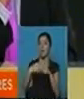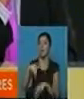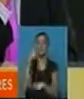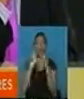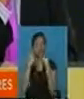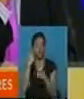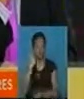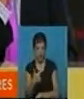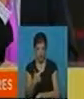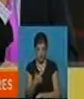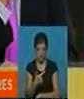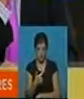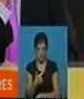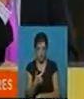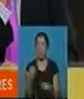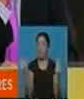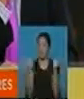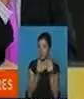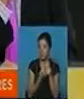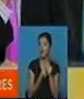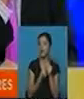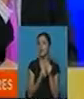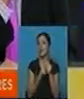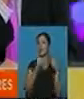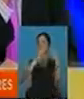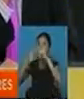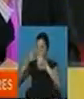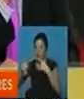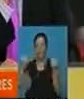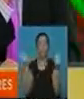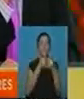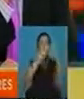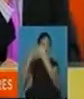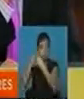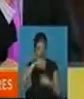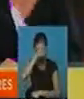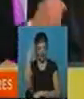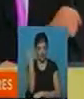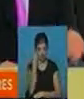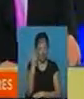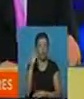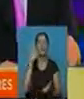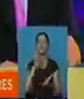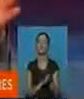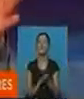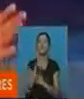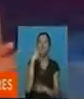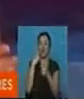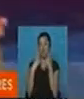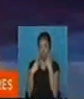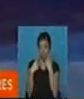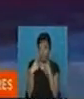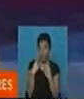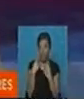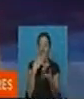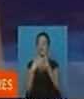de armas. Hay mucha legislación y muchos compromisos y muchas convenciones internacionales en materia de regular el